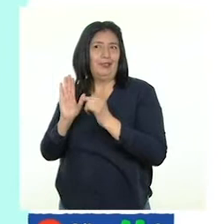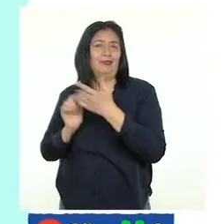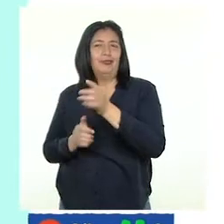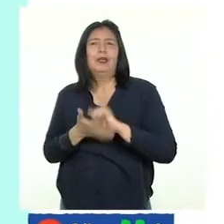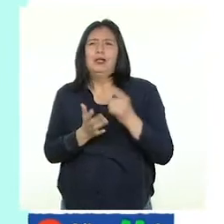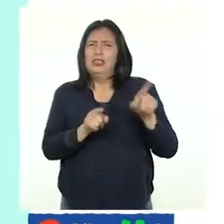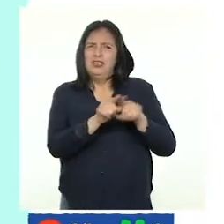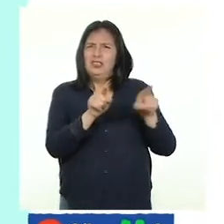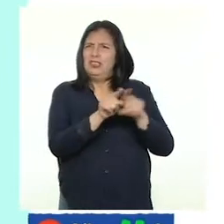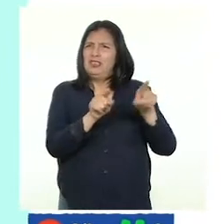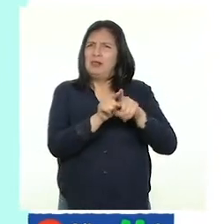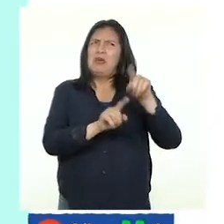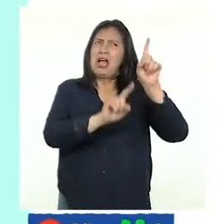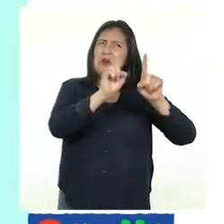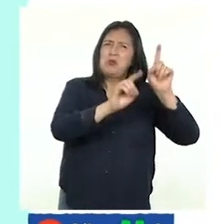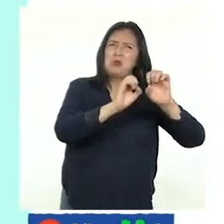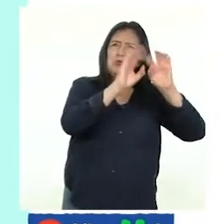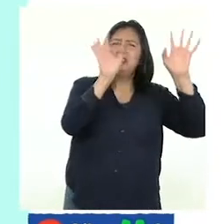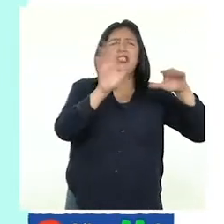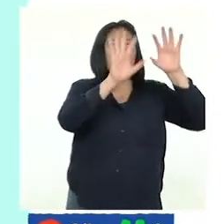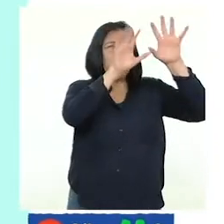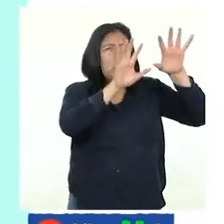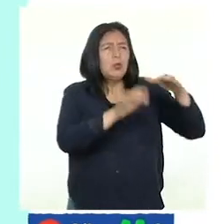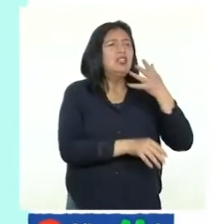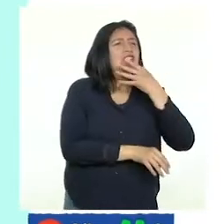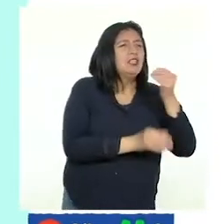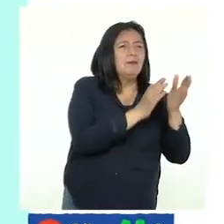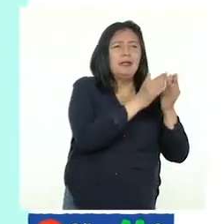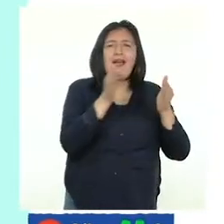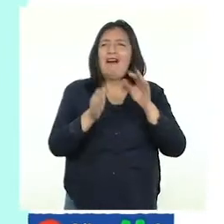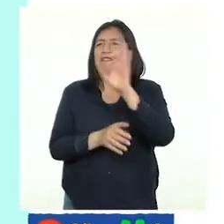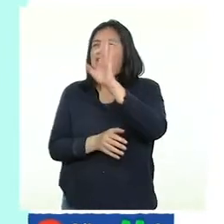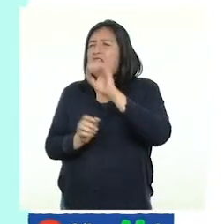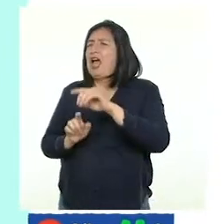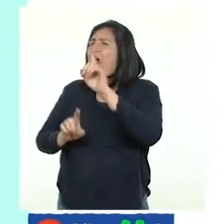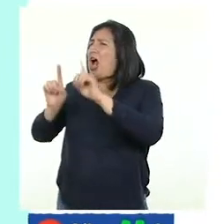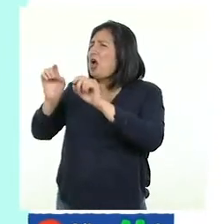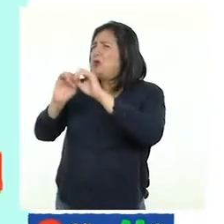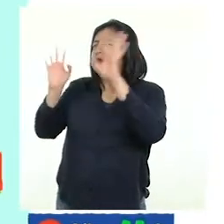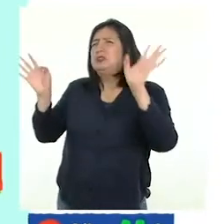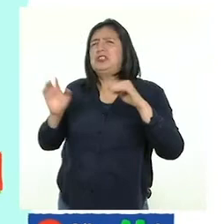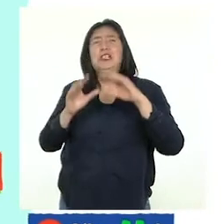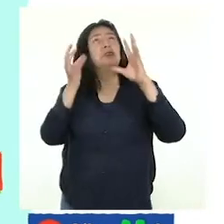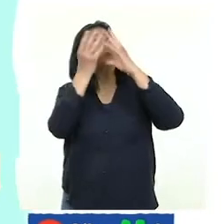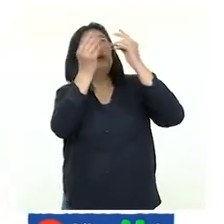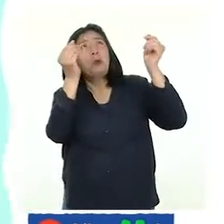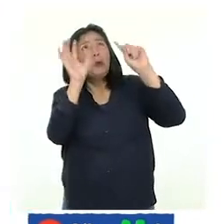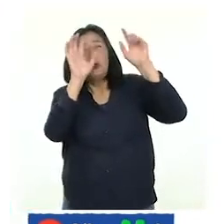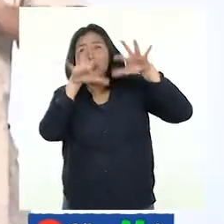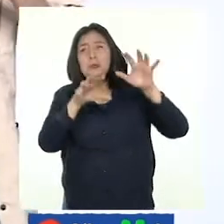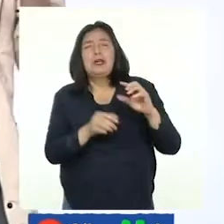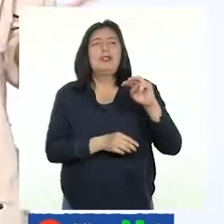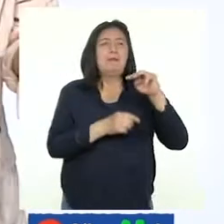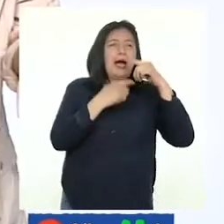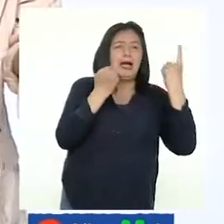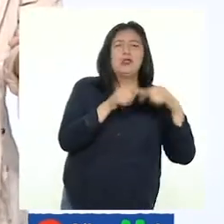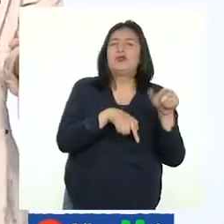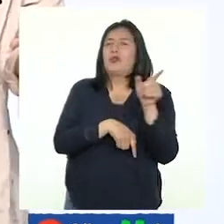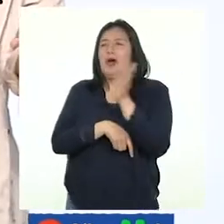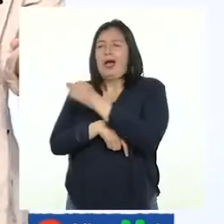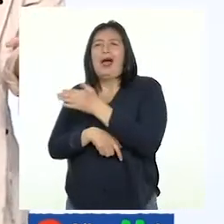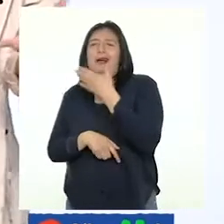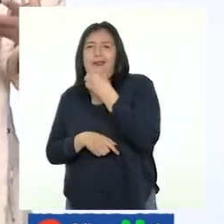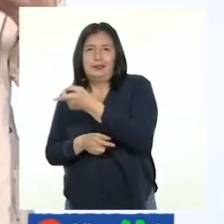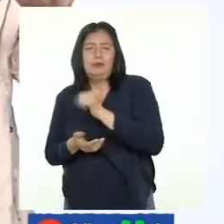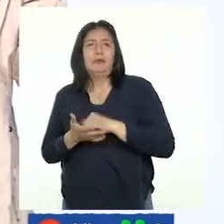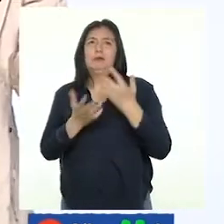Además, presenta días lluviosos de diciembre a febrero y días más secos de marzo a noviembre. El clima